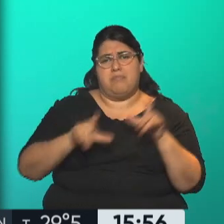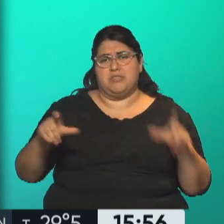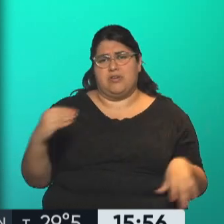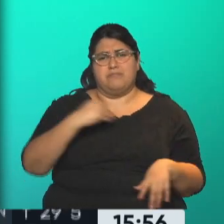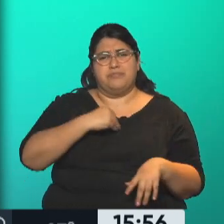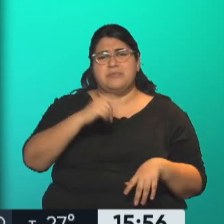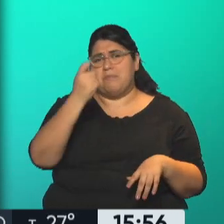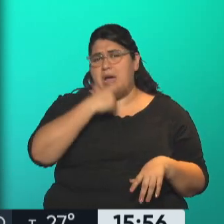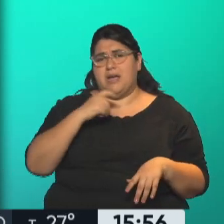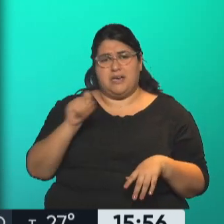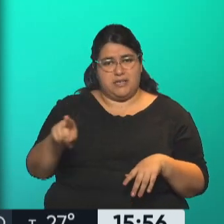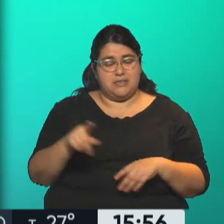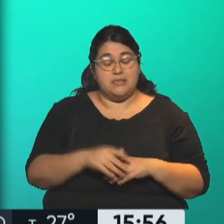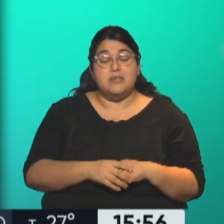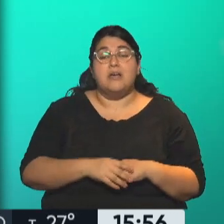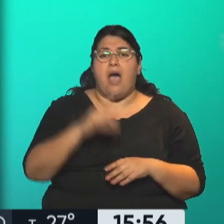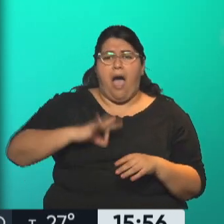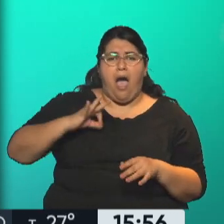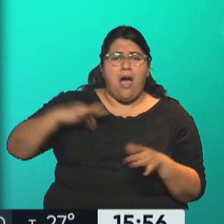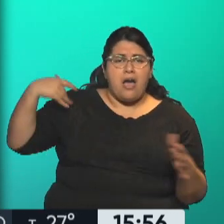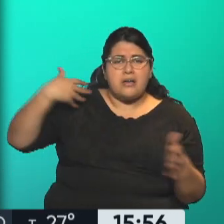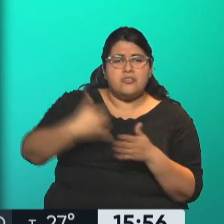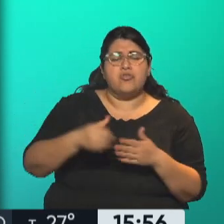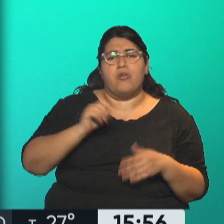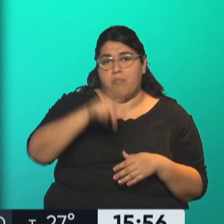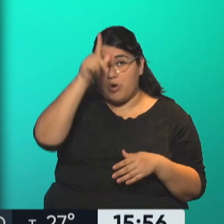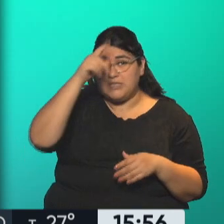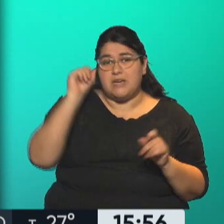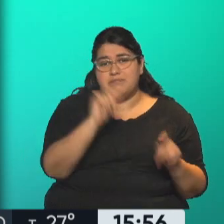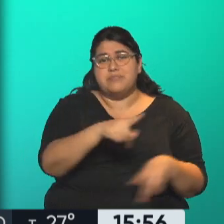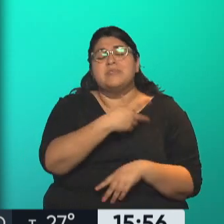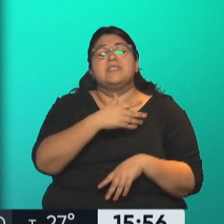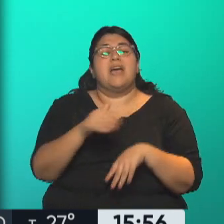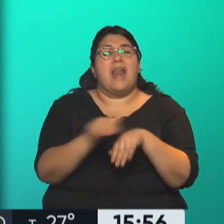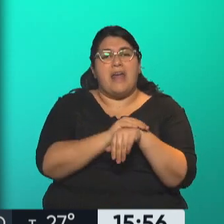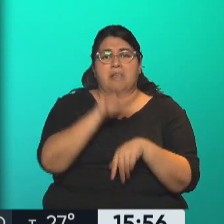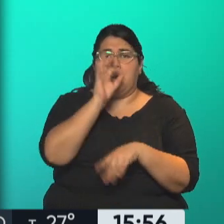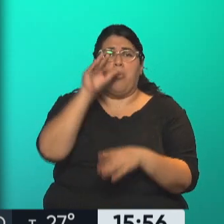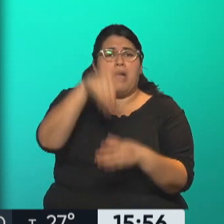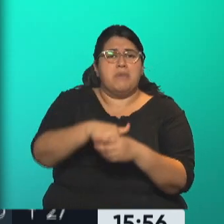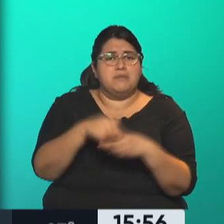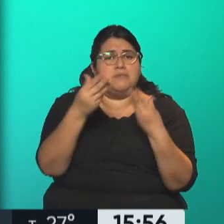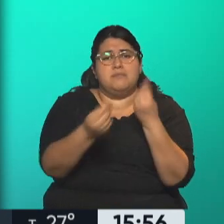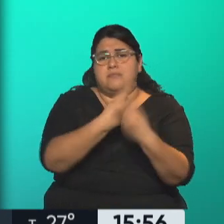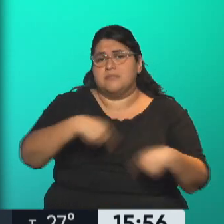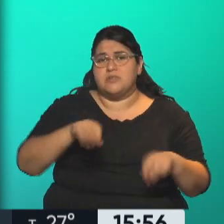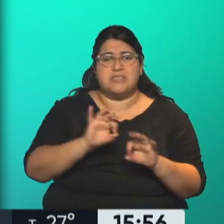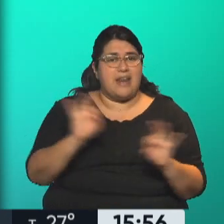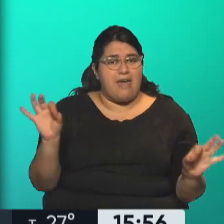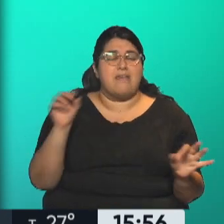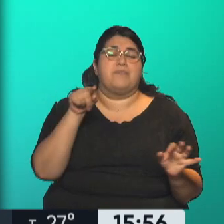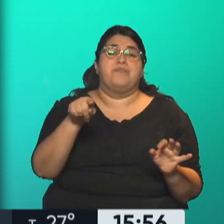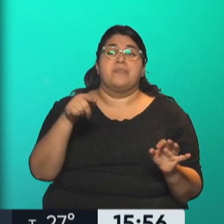macristas en todos estos años la policía del señor larreta nunca interviene ante estos actos es más cuidaban y garantizaban estas actitudes